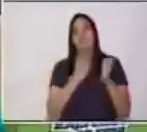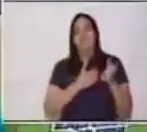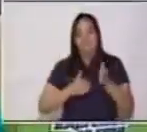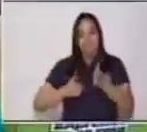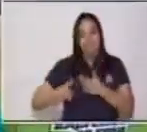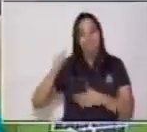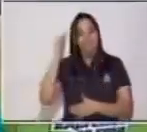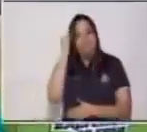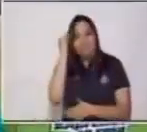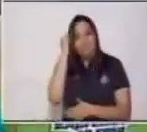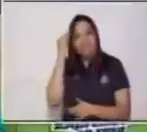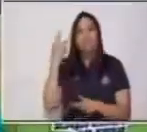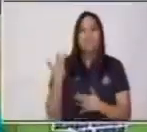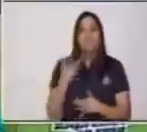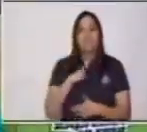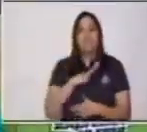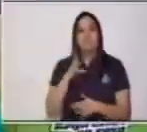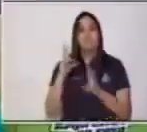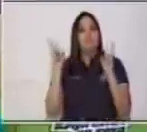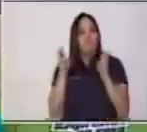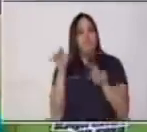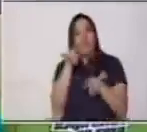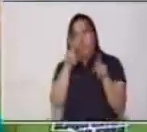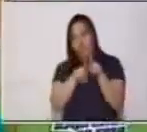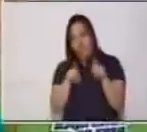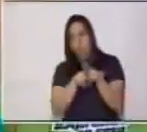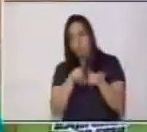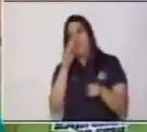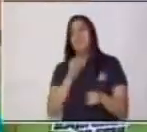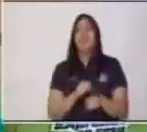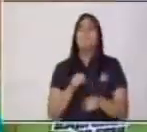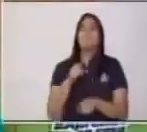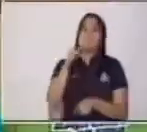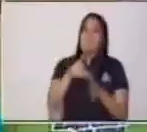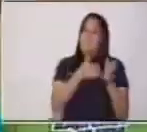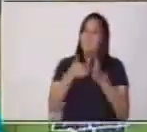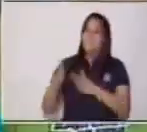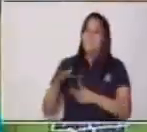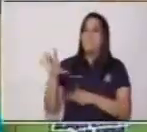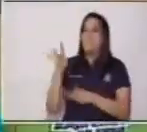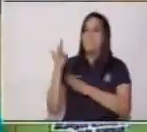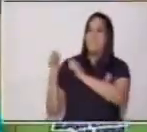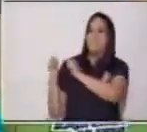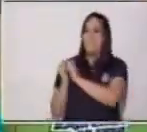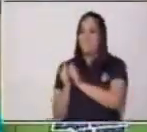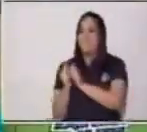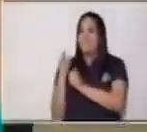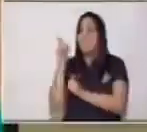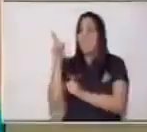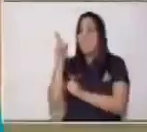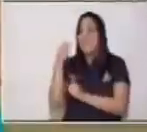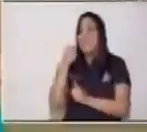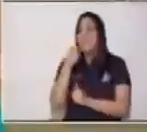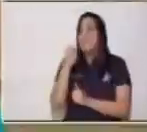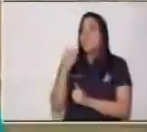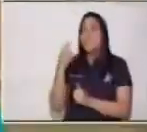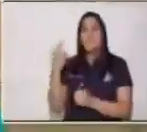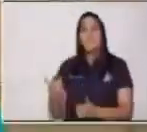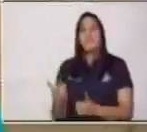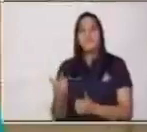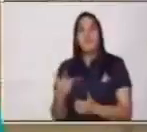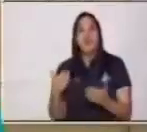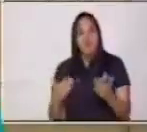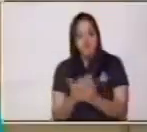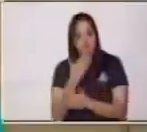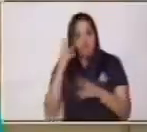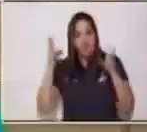seguir este tipo de texto. Ahora te invito a que me acompañes de este lado, pues vamos a abordar, como te indiqué,